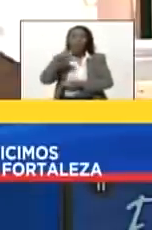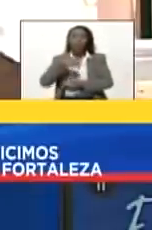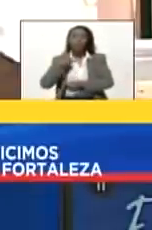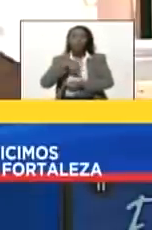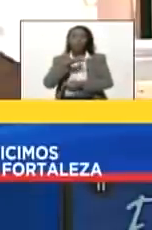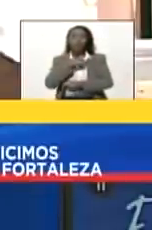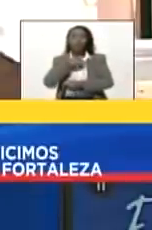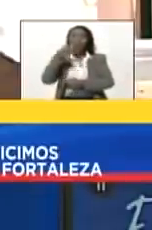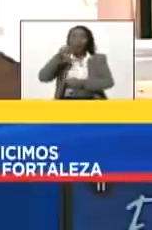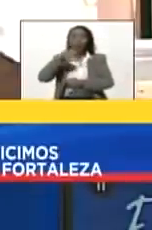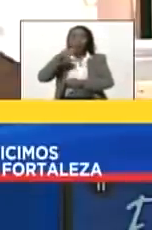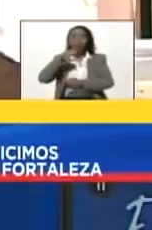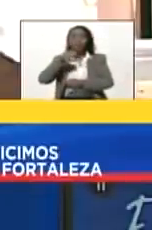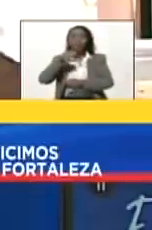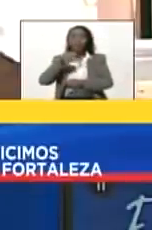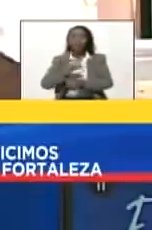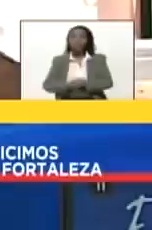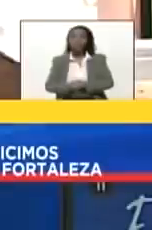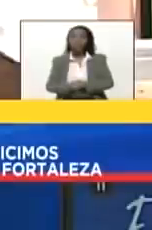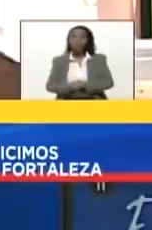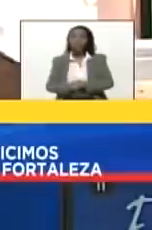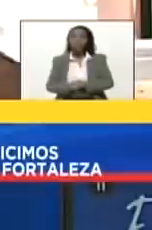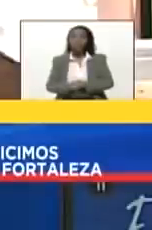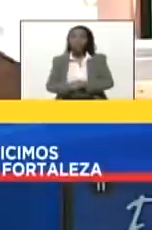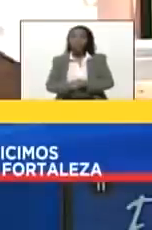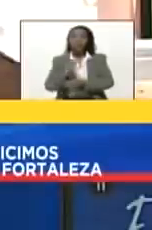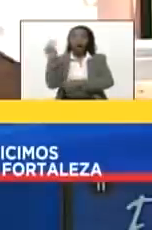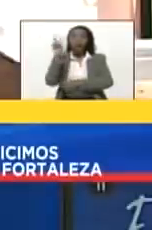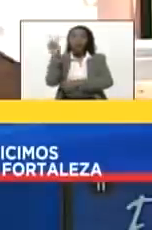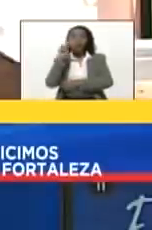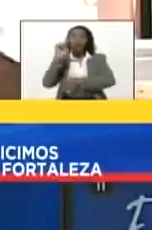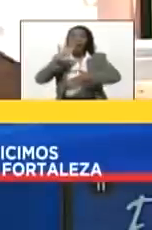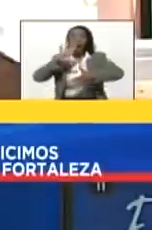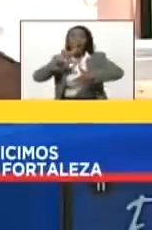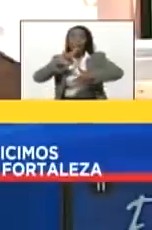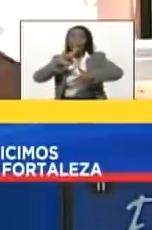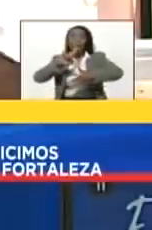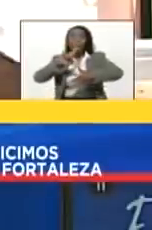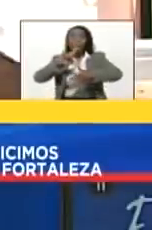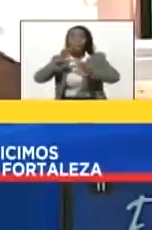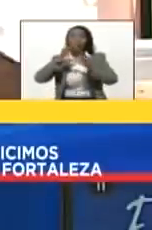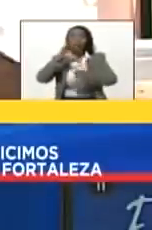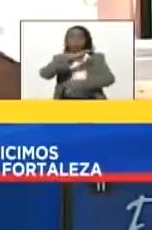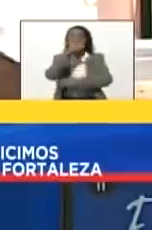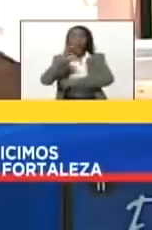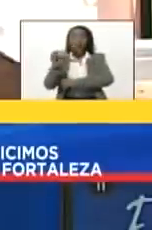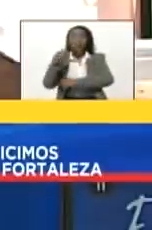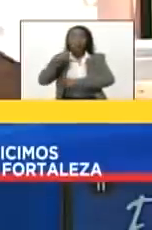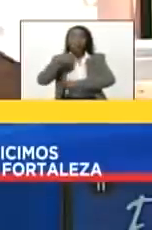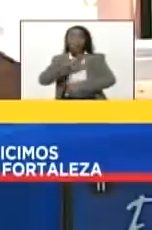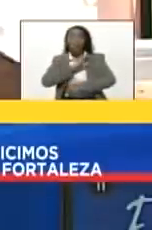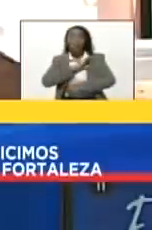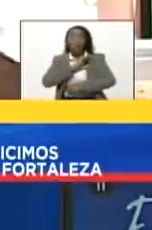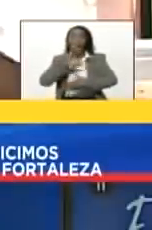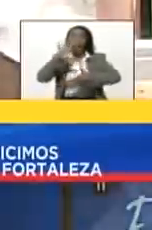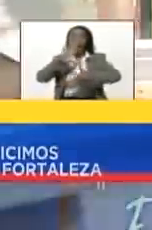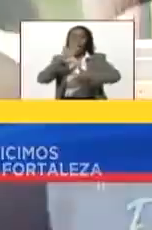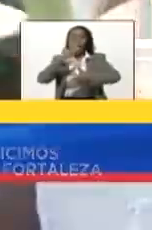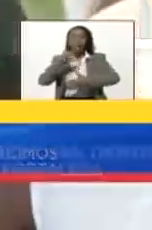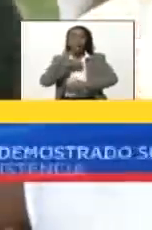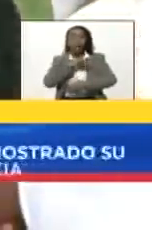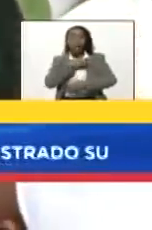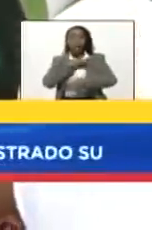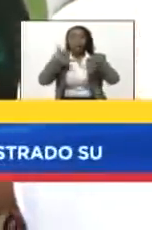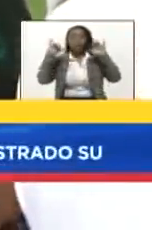estamos precisamente en Venezuela y en América Latina y el Caribe, en nuestra América,